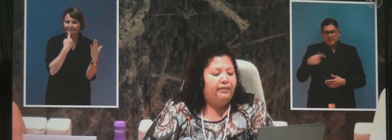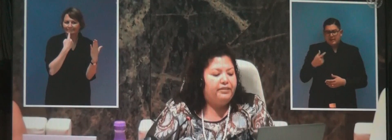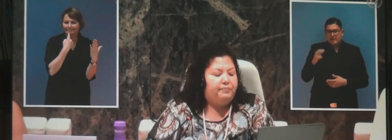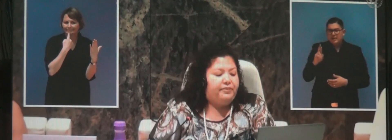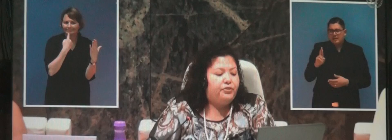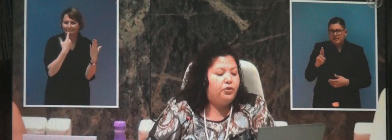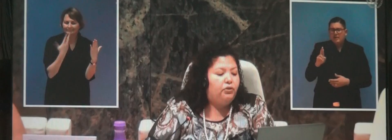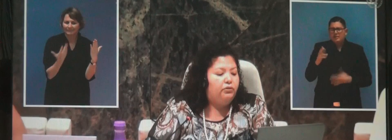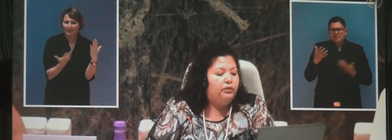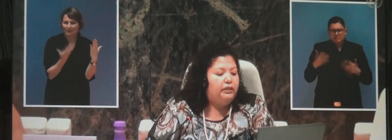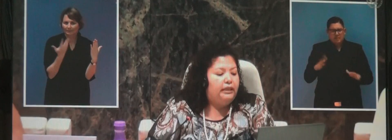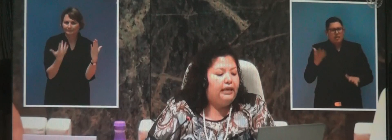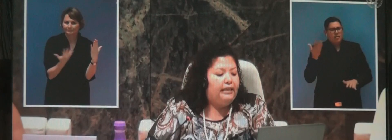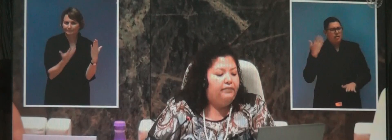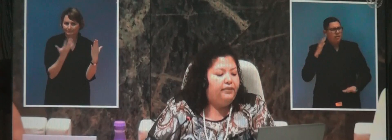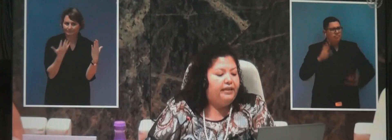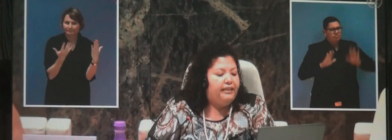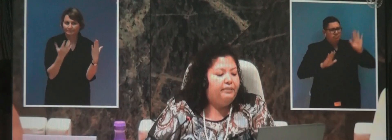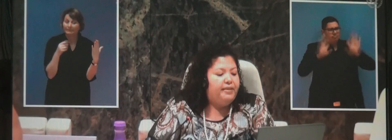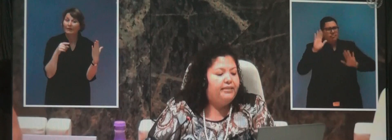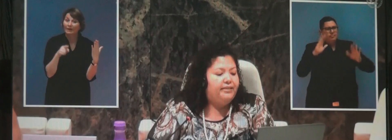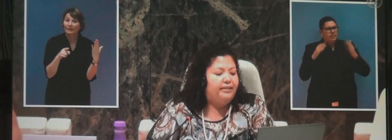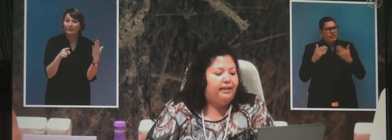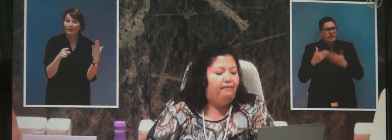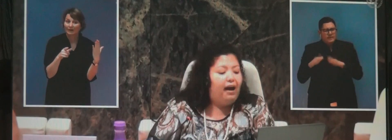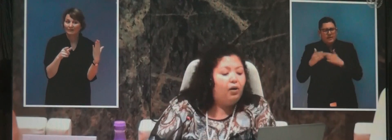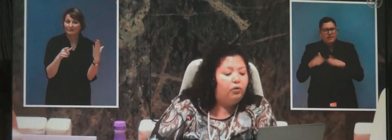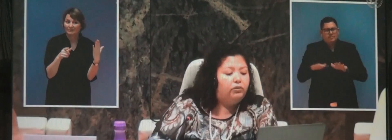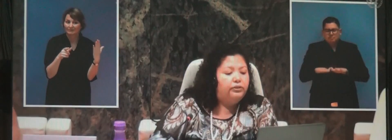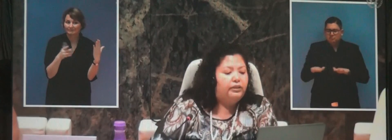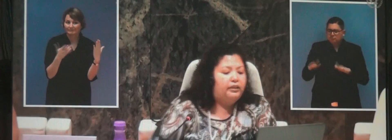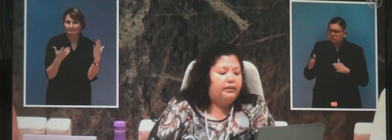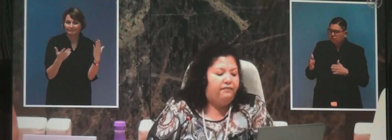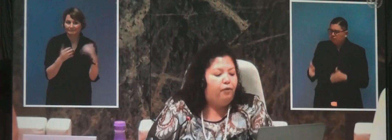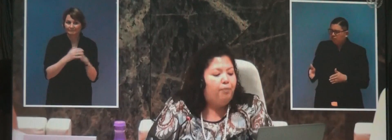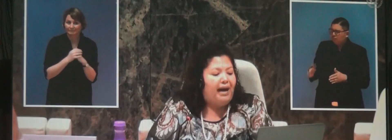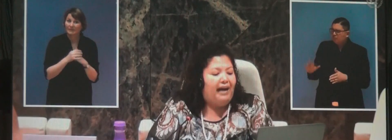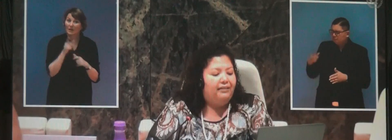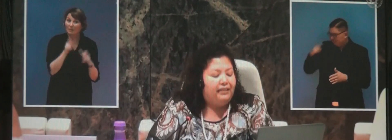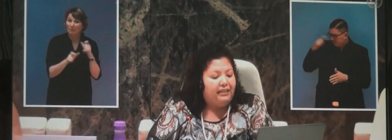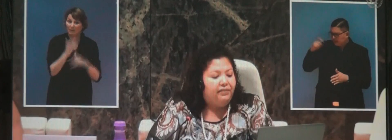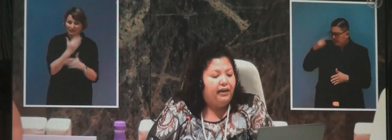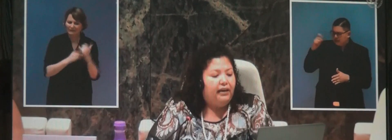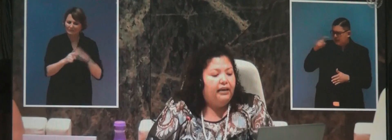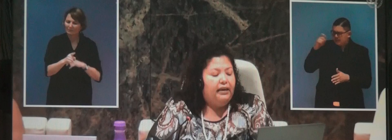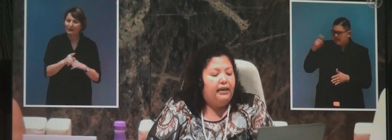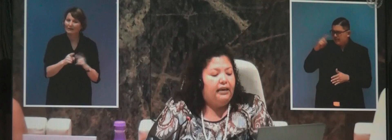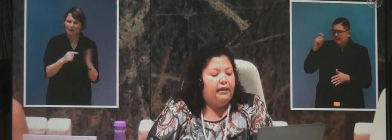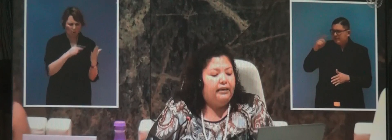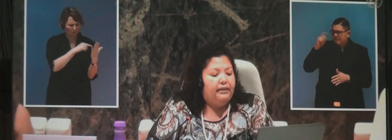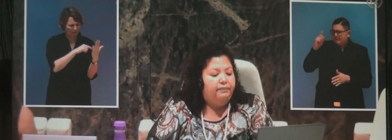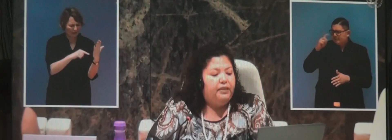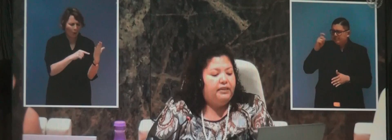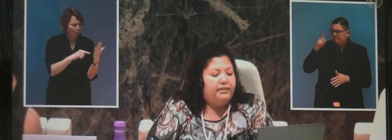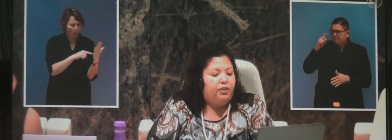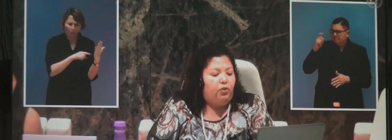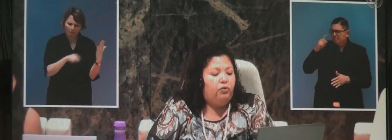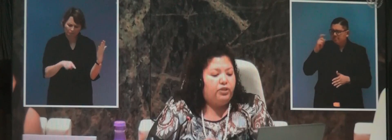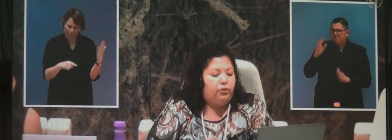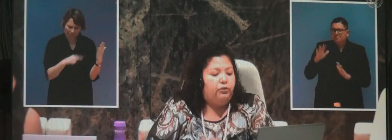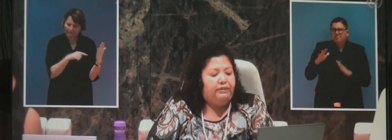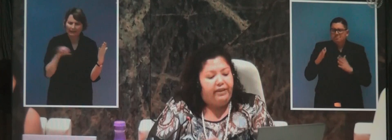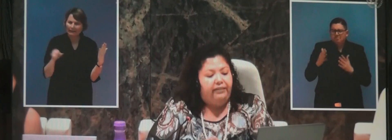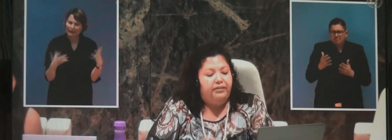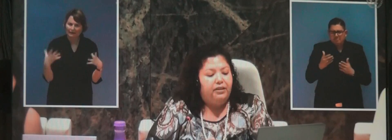tenido participación en diferentes mesas de trabajo de forma activa con